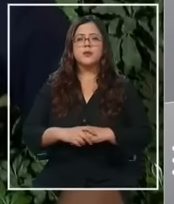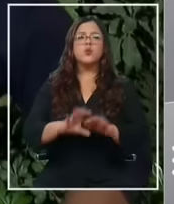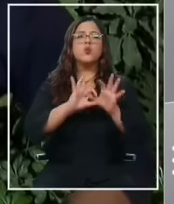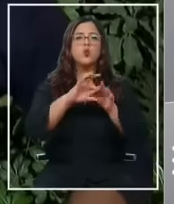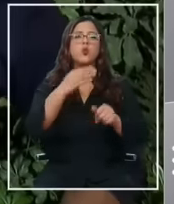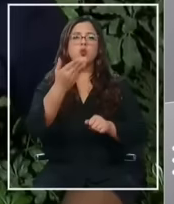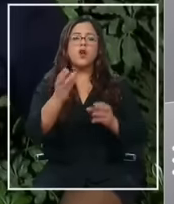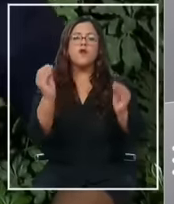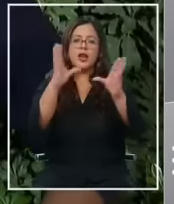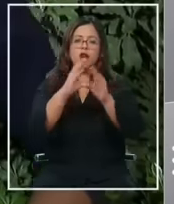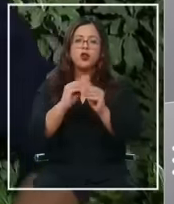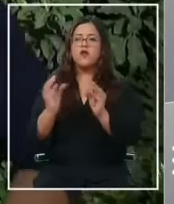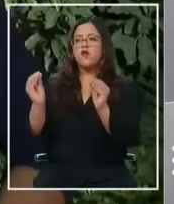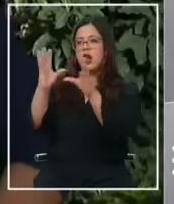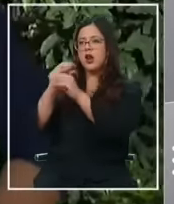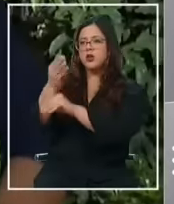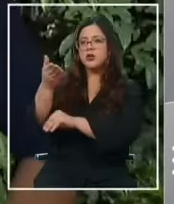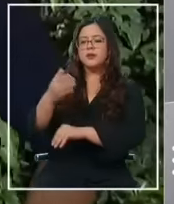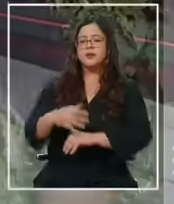Gracias a usted. Buenas noches.